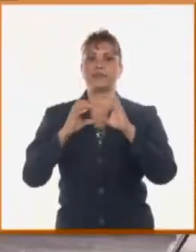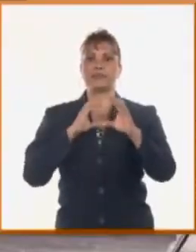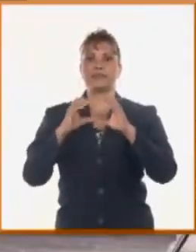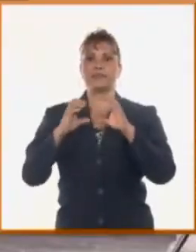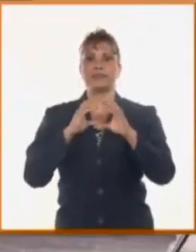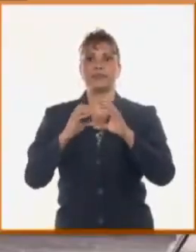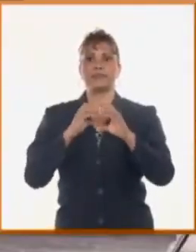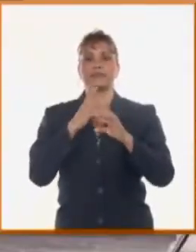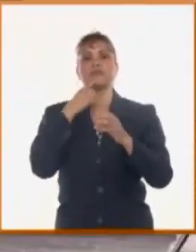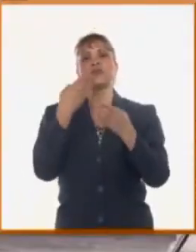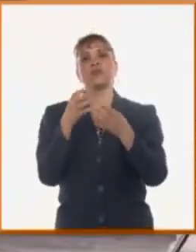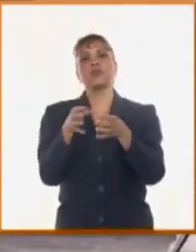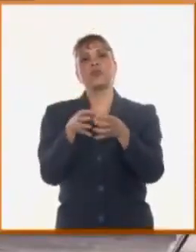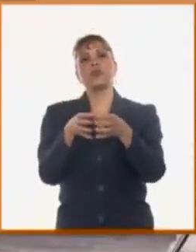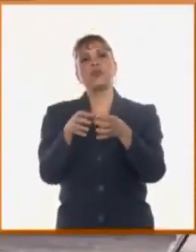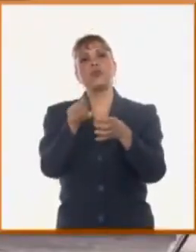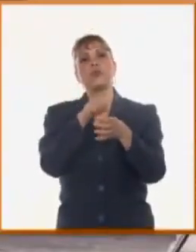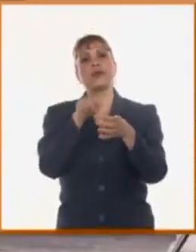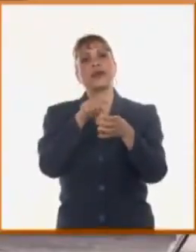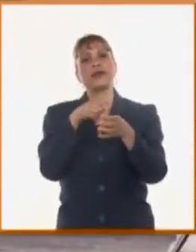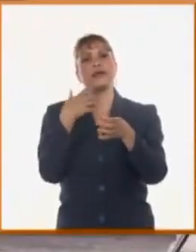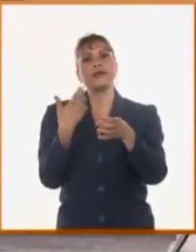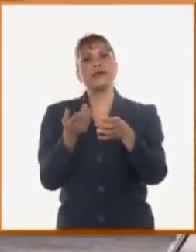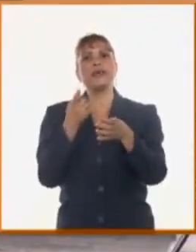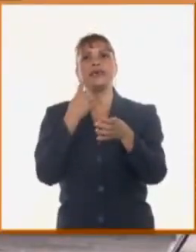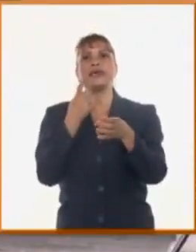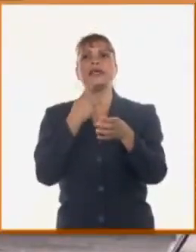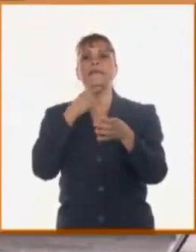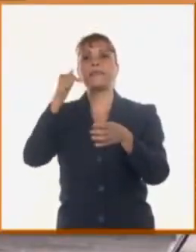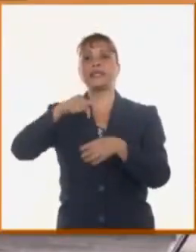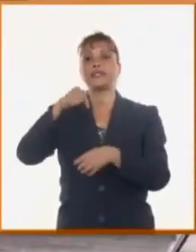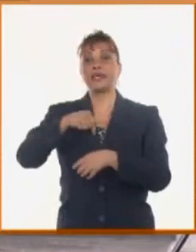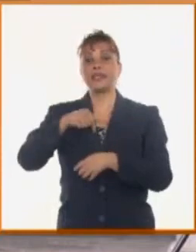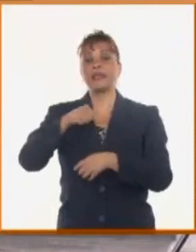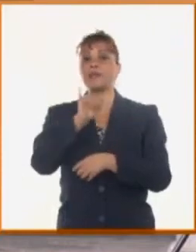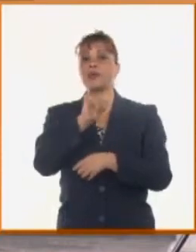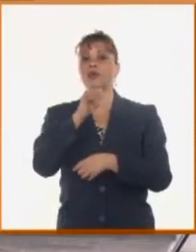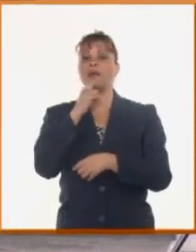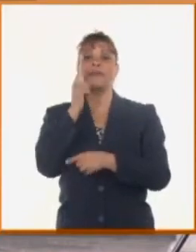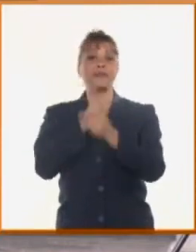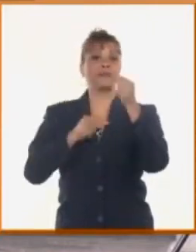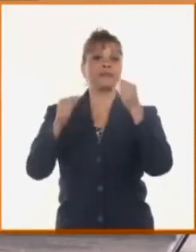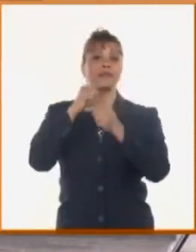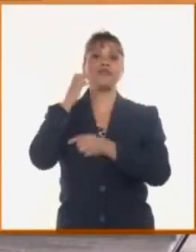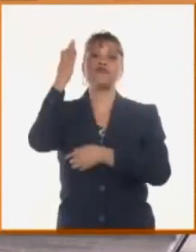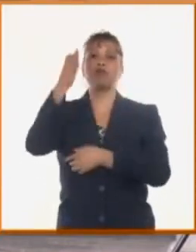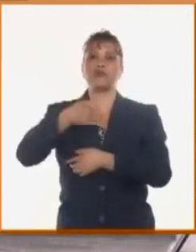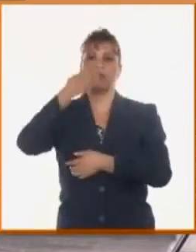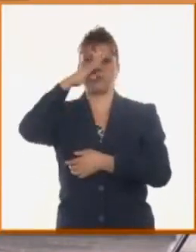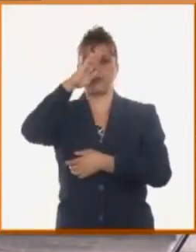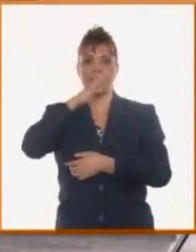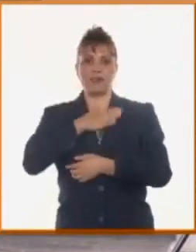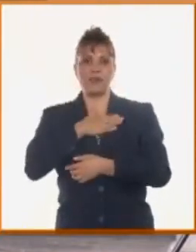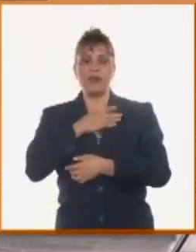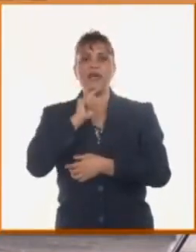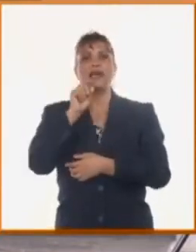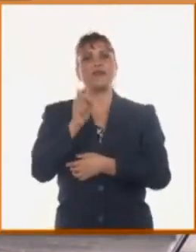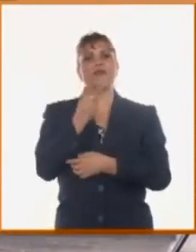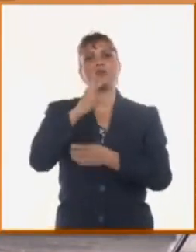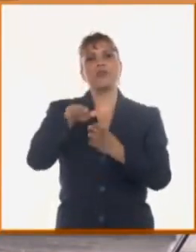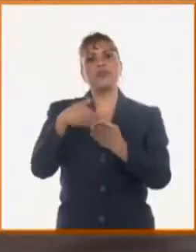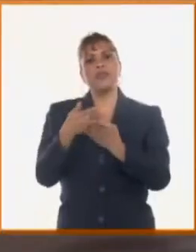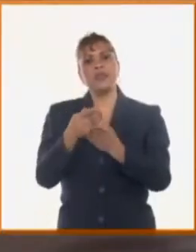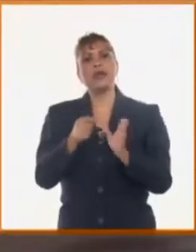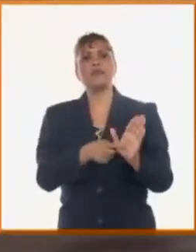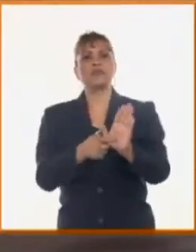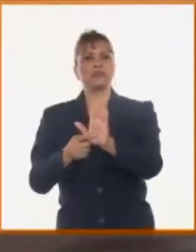Comunicaciones, un grupo que tiene mucho que ver con el presente, pero sobre todo con el futuro del país. En estas dos jornadas hemos intentado mostrarle un poco